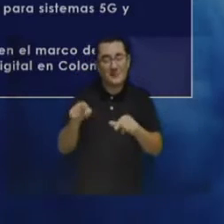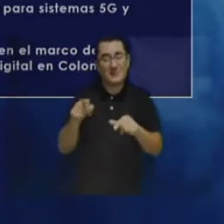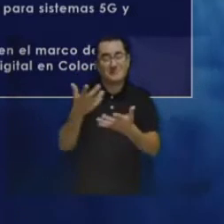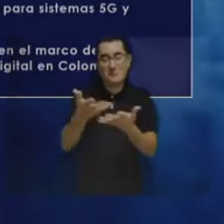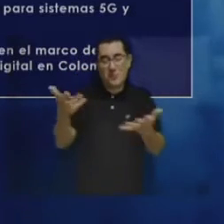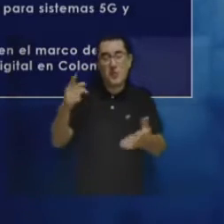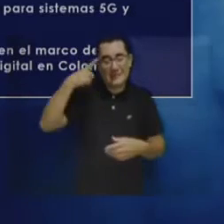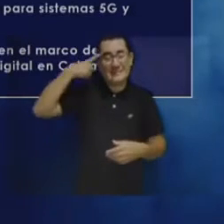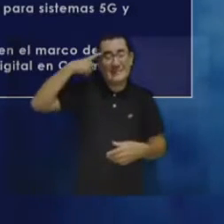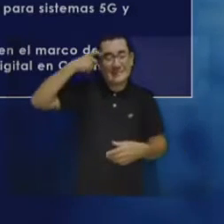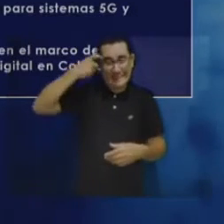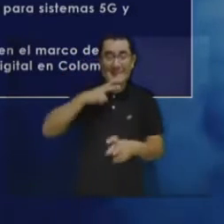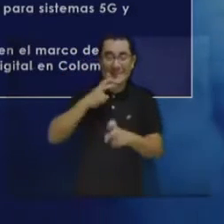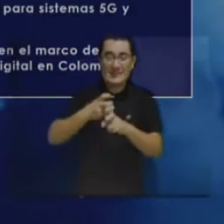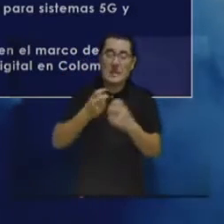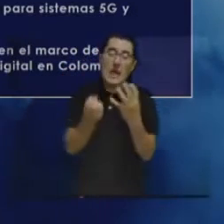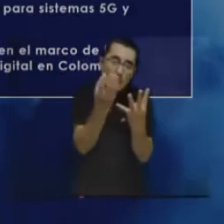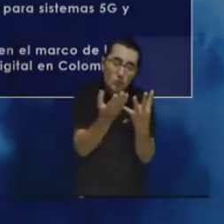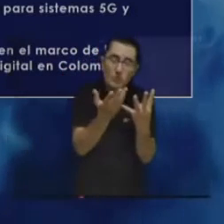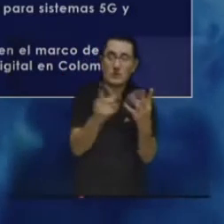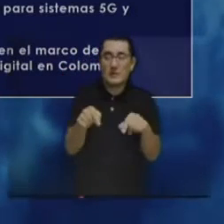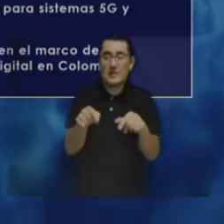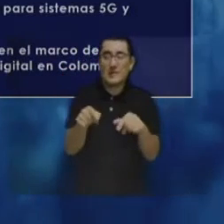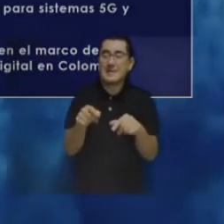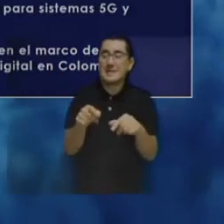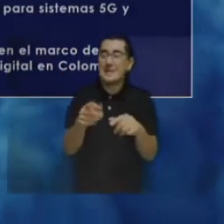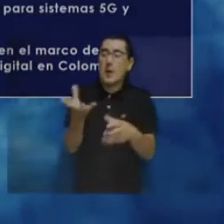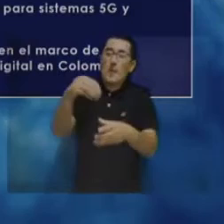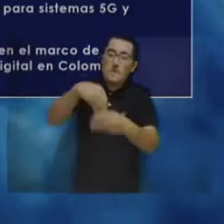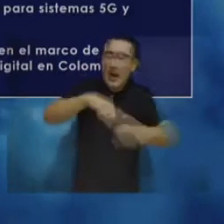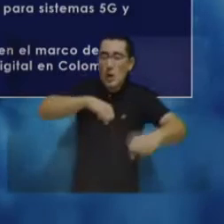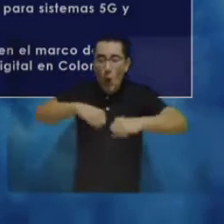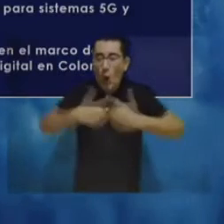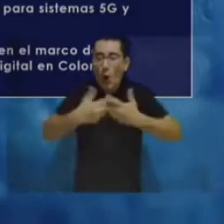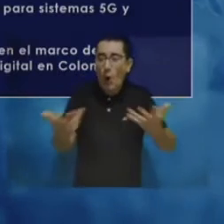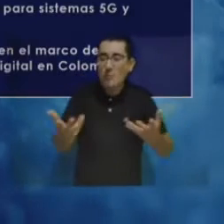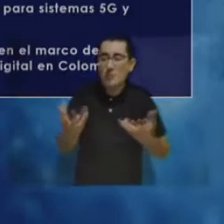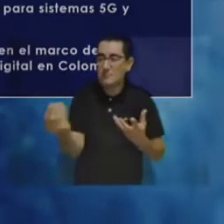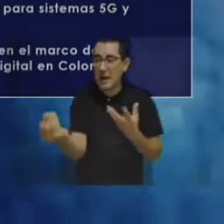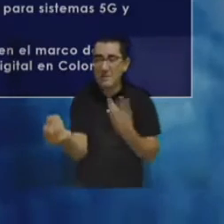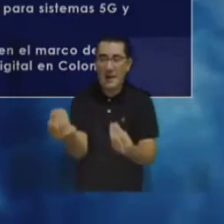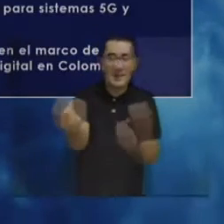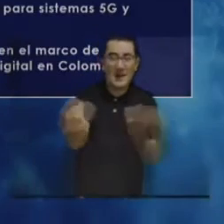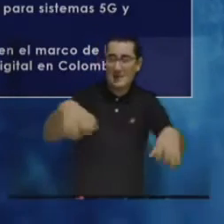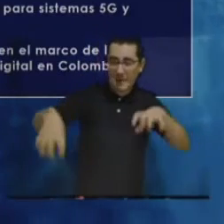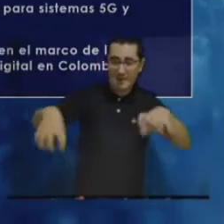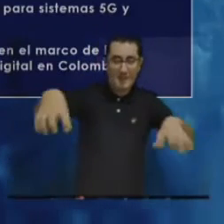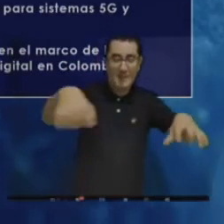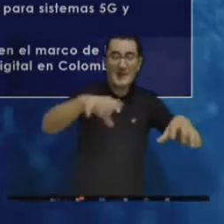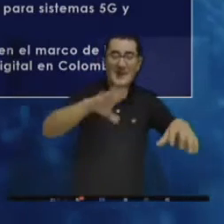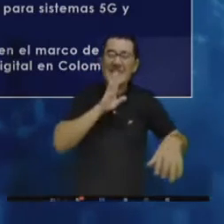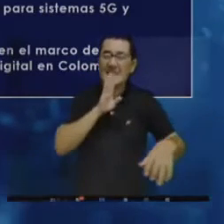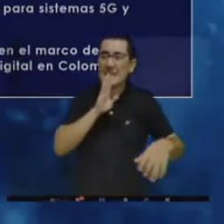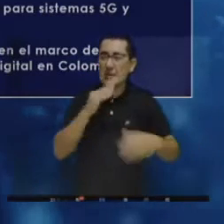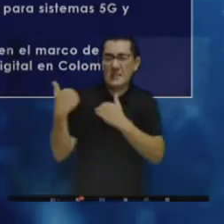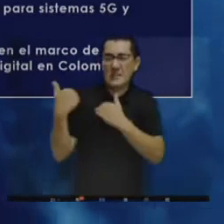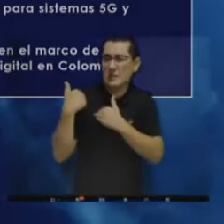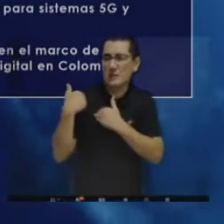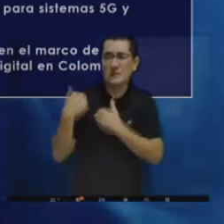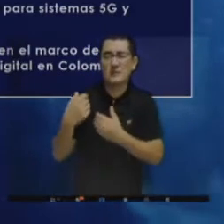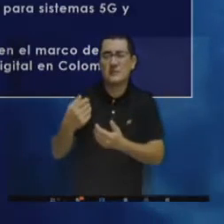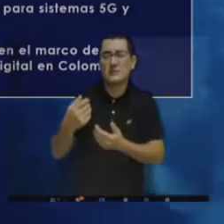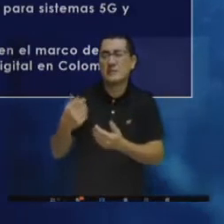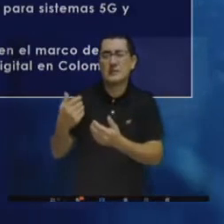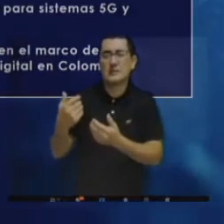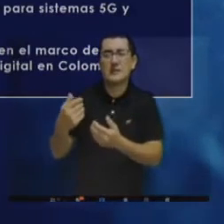como la interoperabilidad de múltiples operadores, el modelo de negocio que permita monetizar la adopción de esta tecnología y